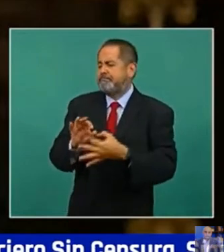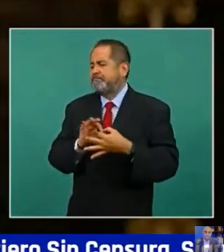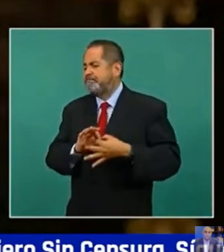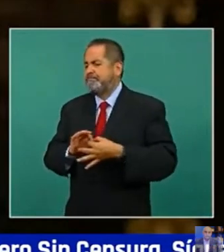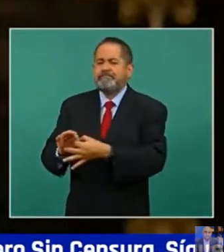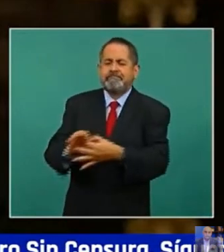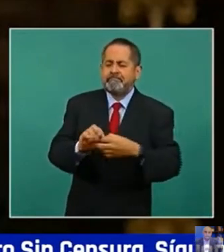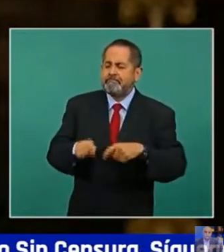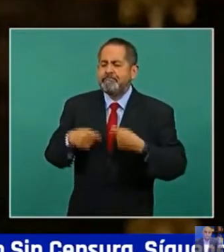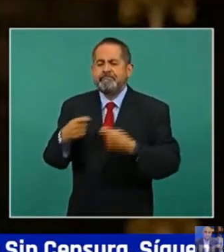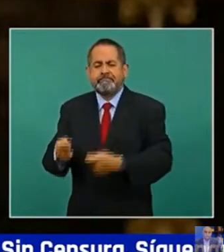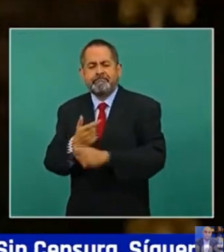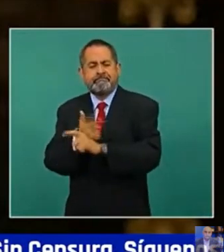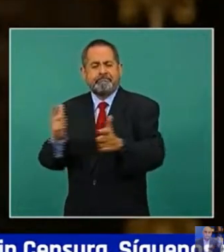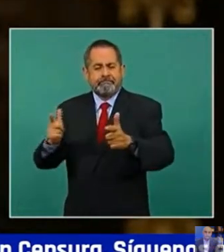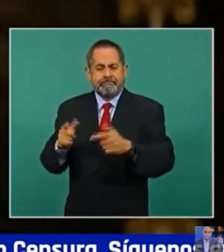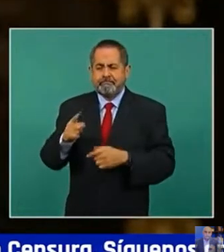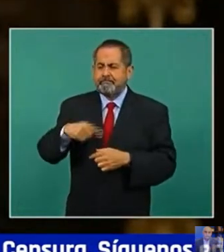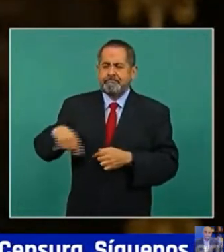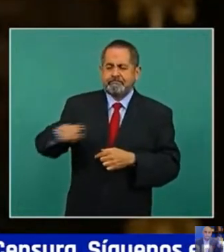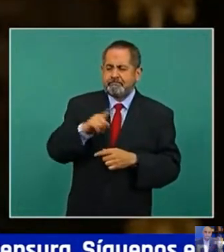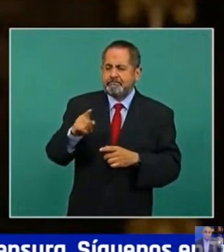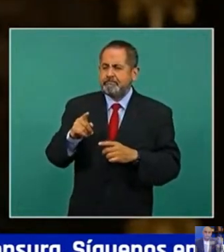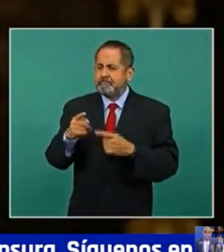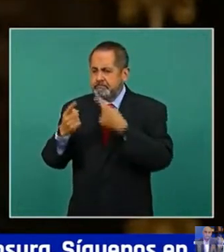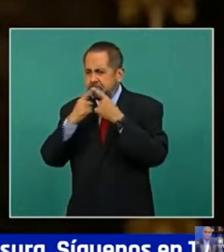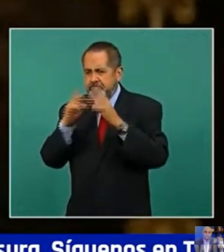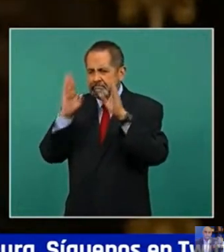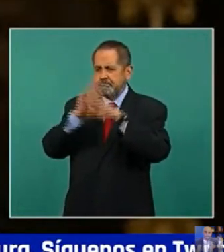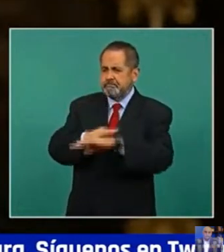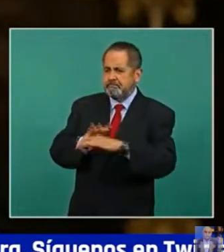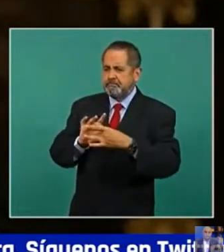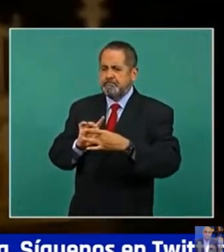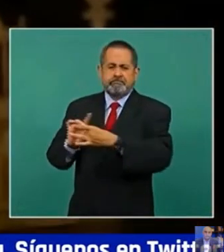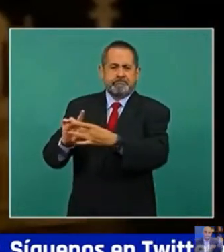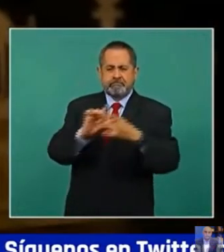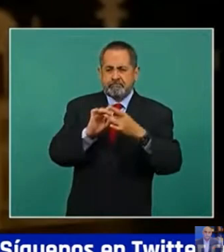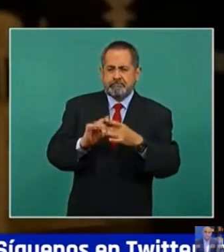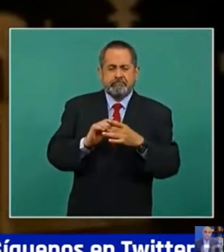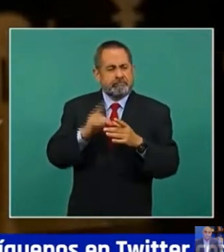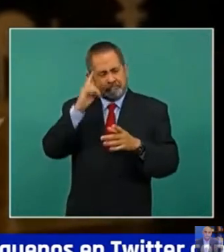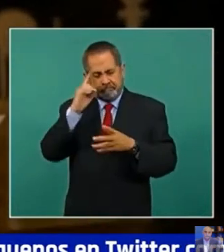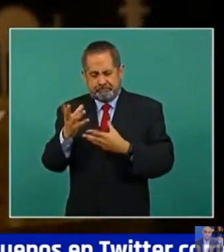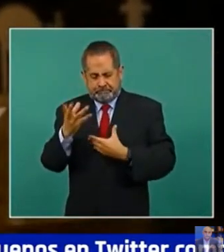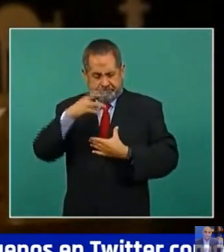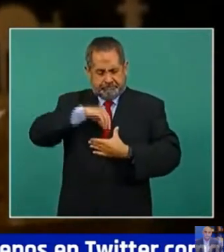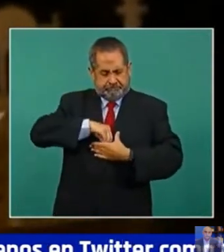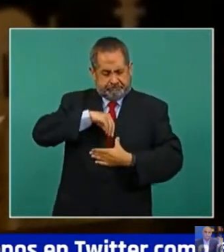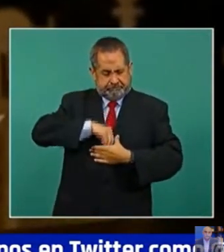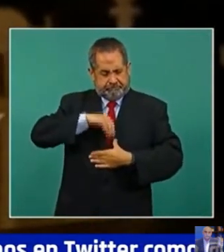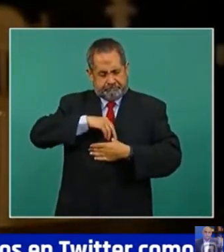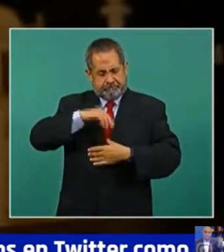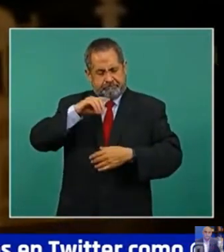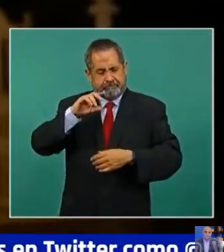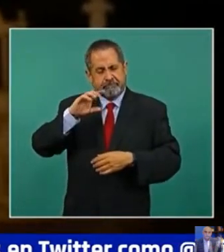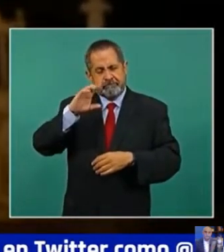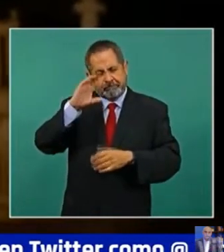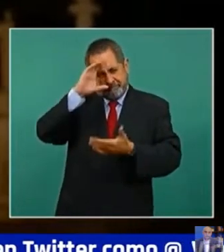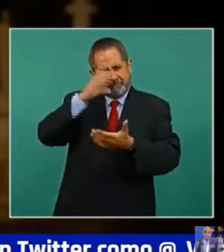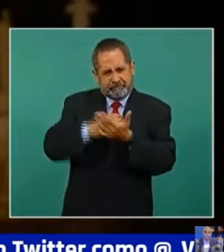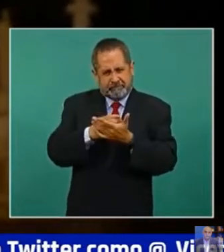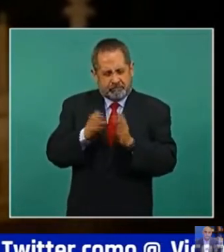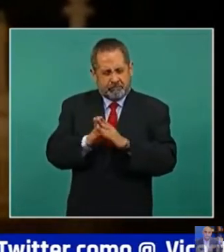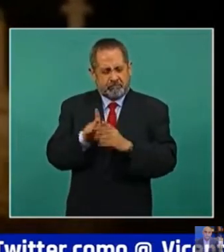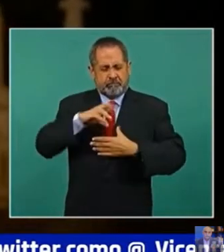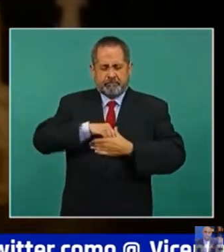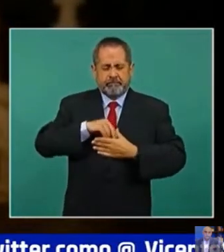la libertad, la reconciliación y la inculturación del mensaje cristiano, no solo en